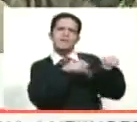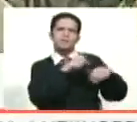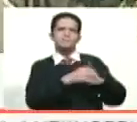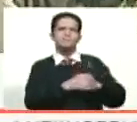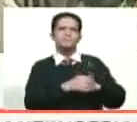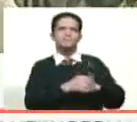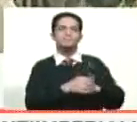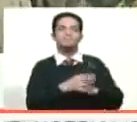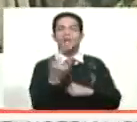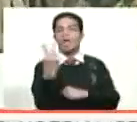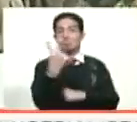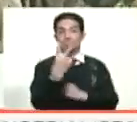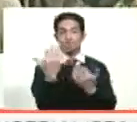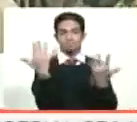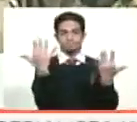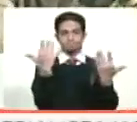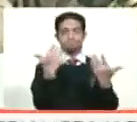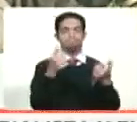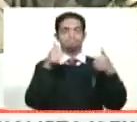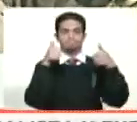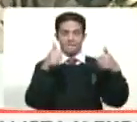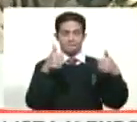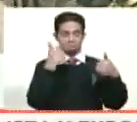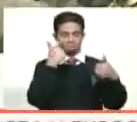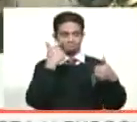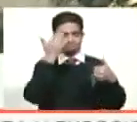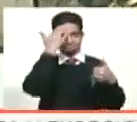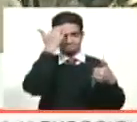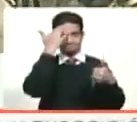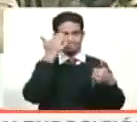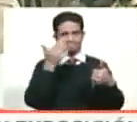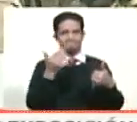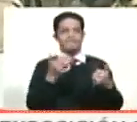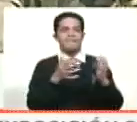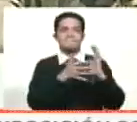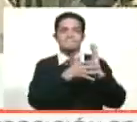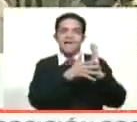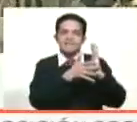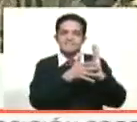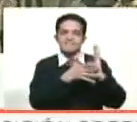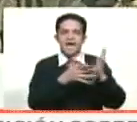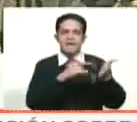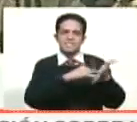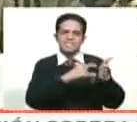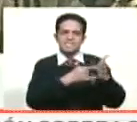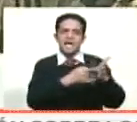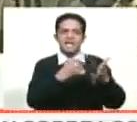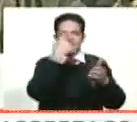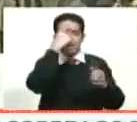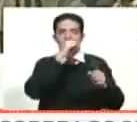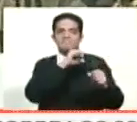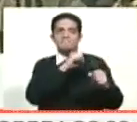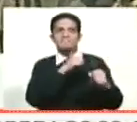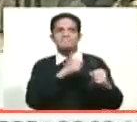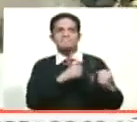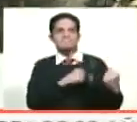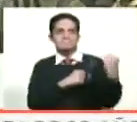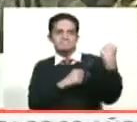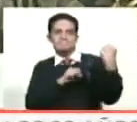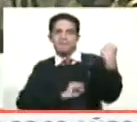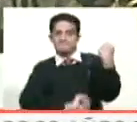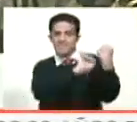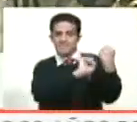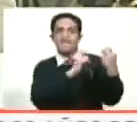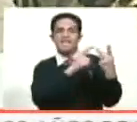usar las dos manos bien utilizadas, con la mejor técnica, para defenderse